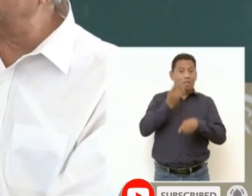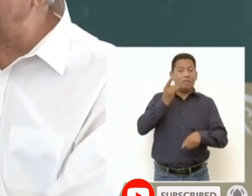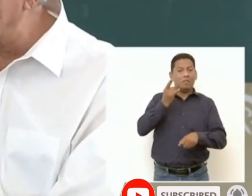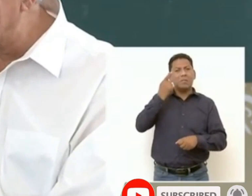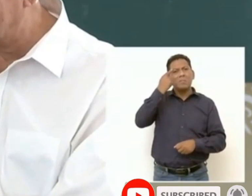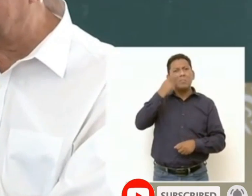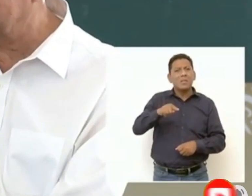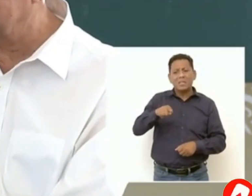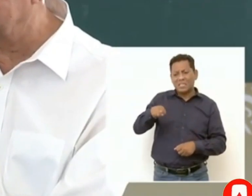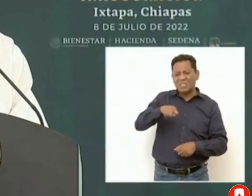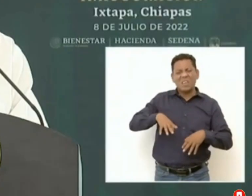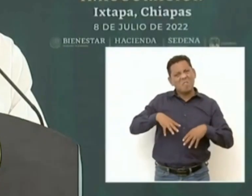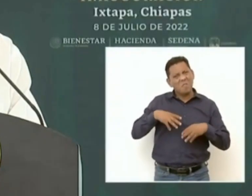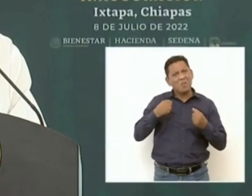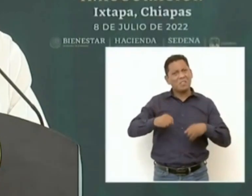para desanimar,